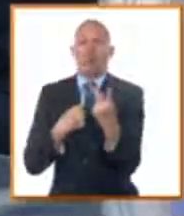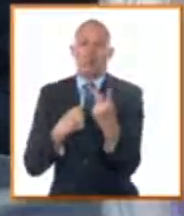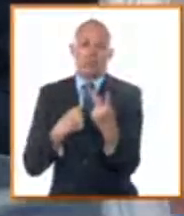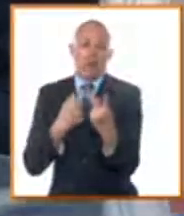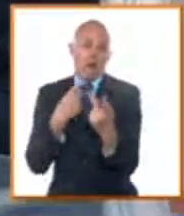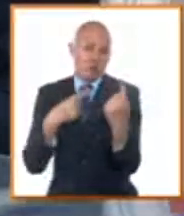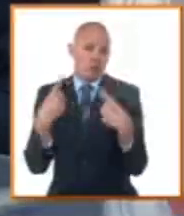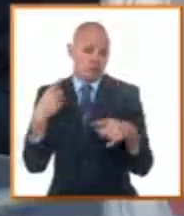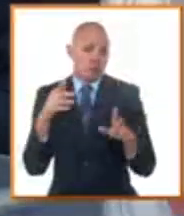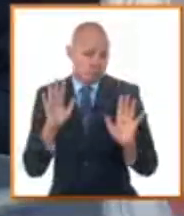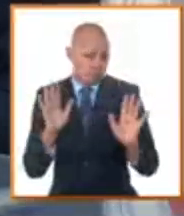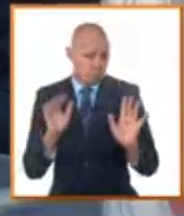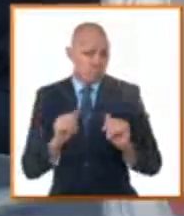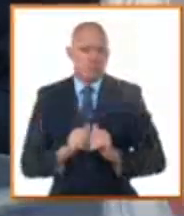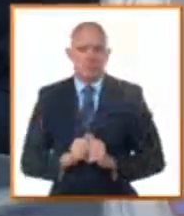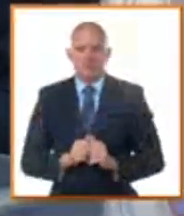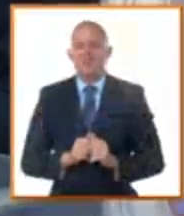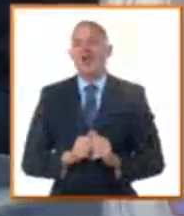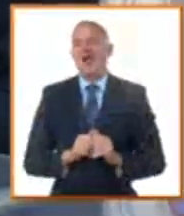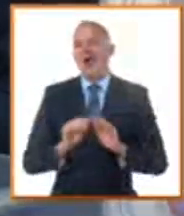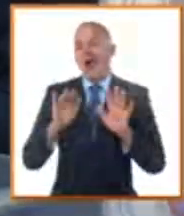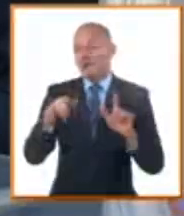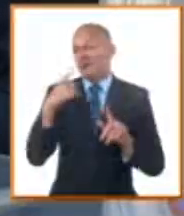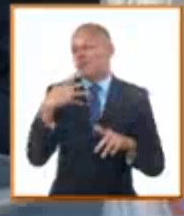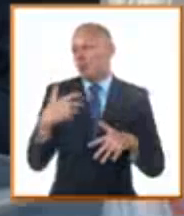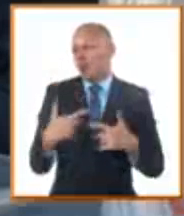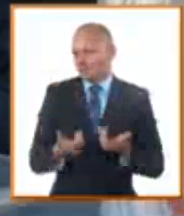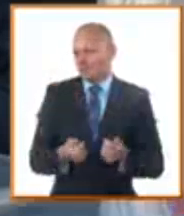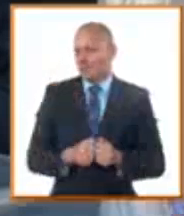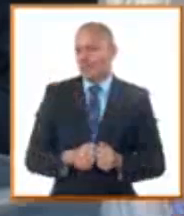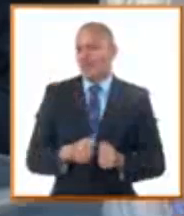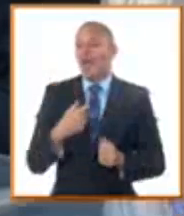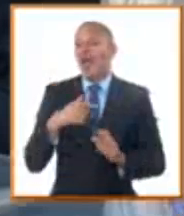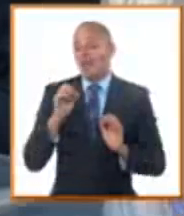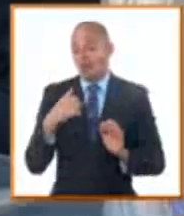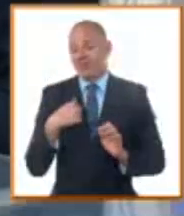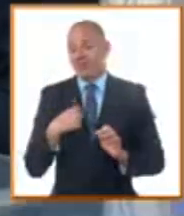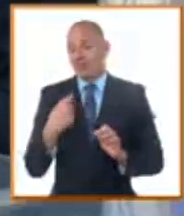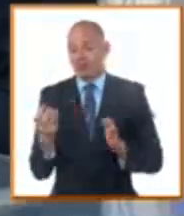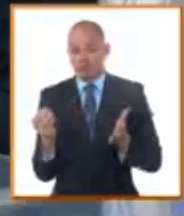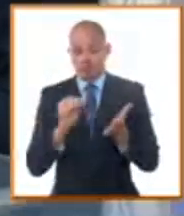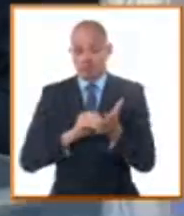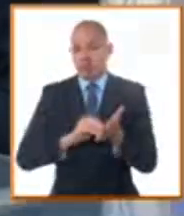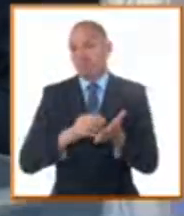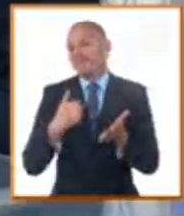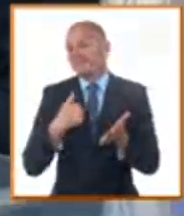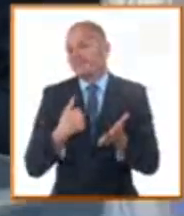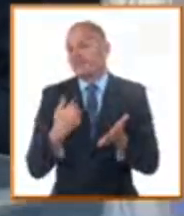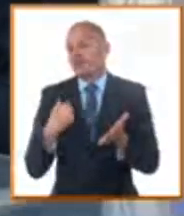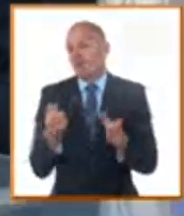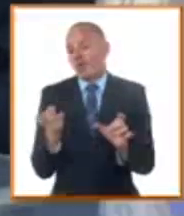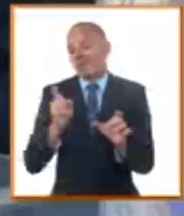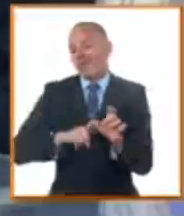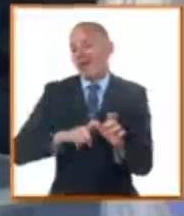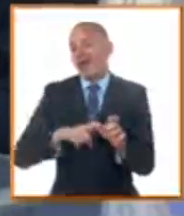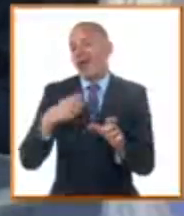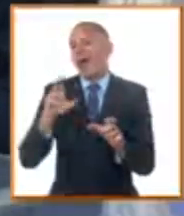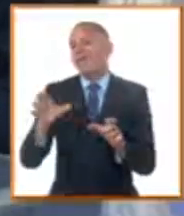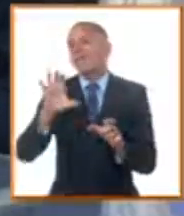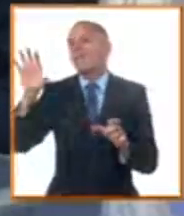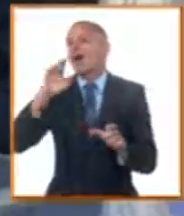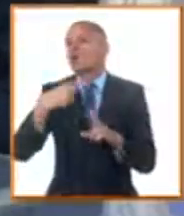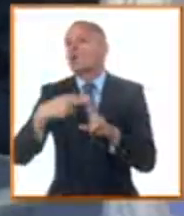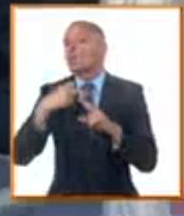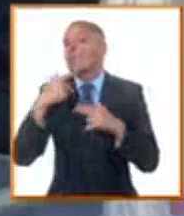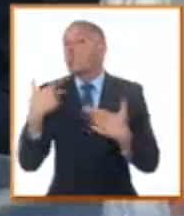Y esos servicios en los que vamos a ir desarrollando no se van a ir viendo la esencia hasta pasado, no